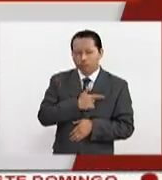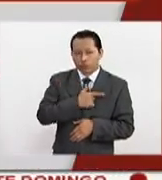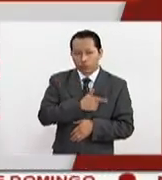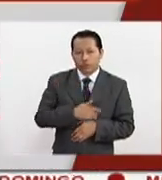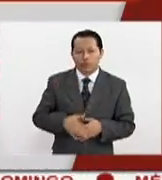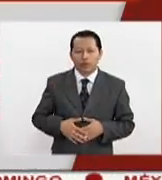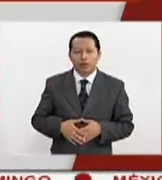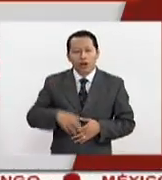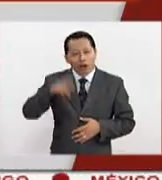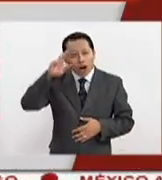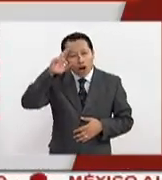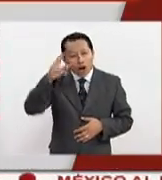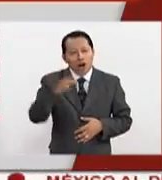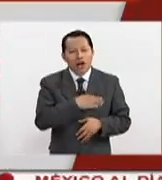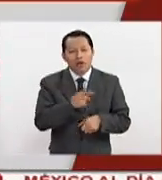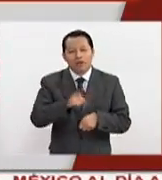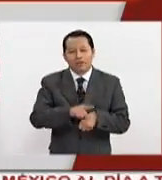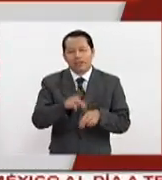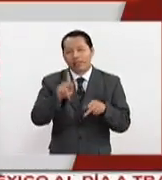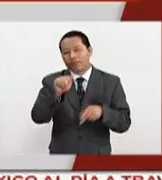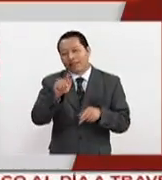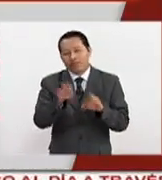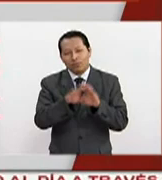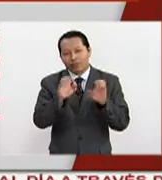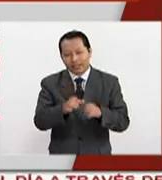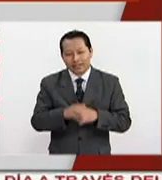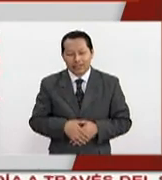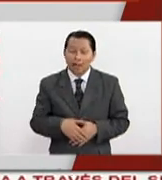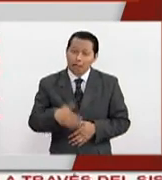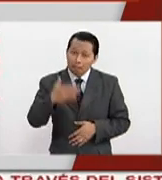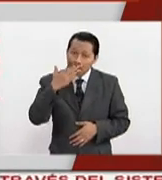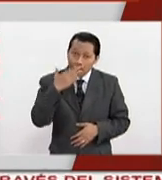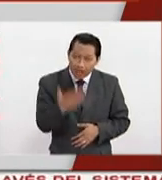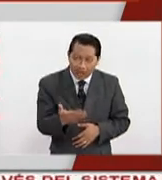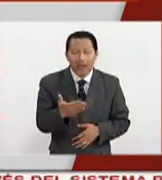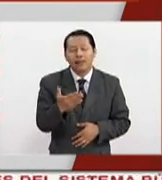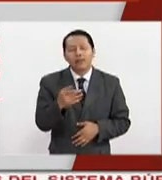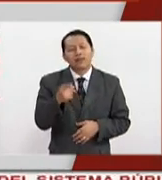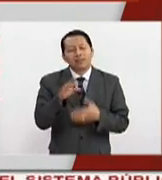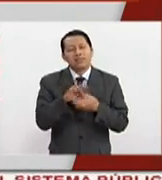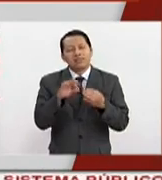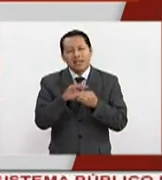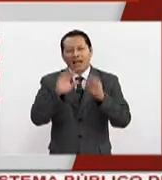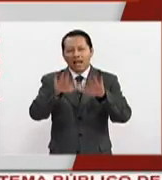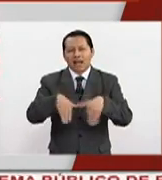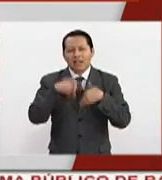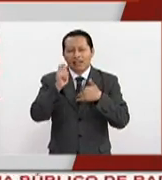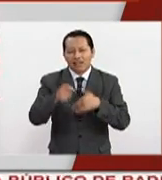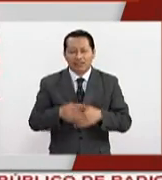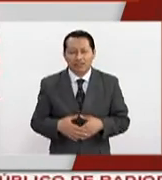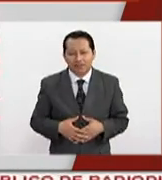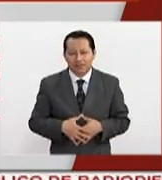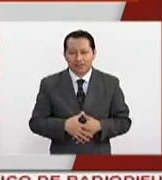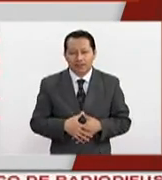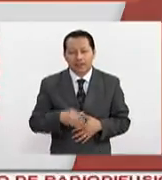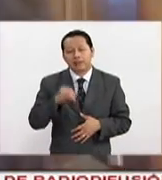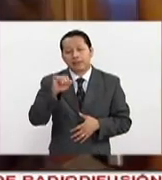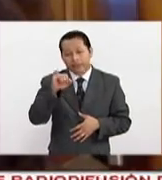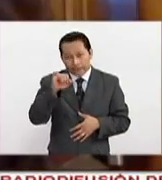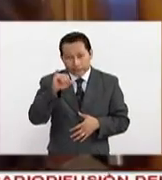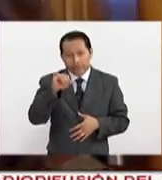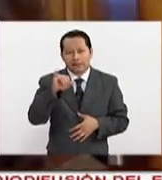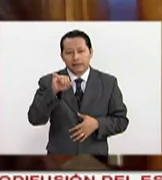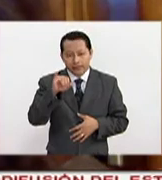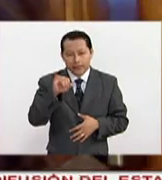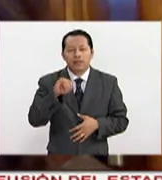Hola, buenos días, Pati, ¿cómo estás? Pues muy bien, y para que nos platiques en qué consiste este evento, Marianne. Sí,